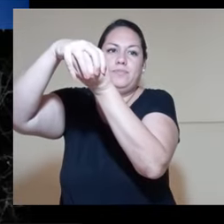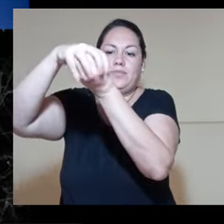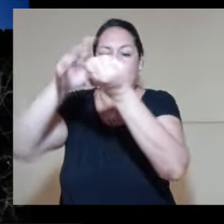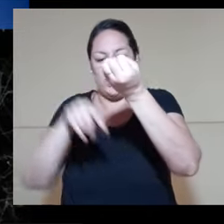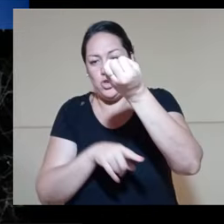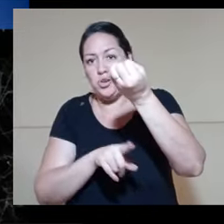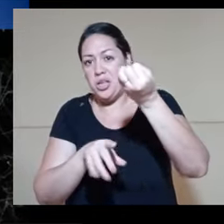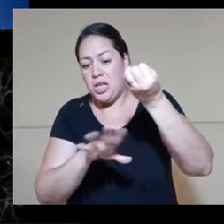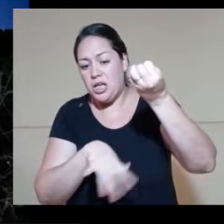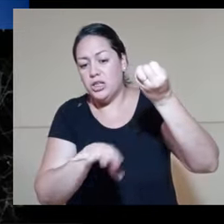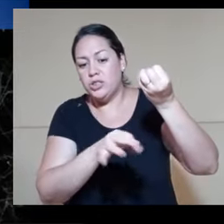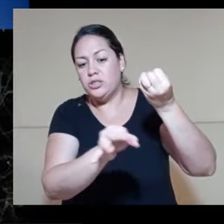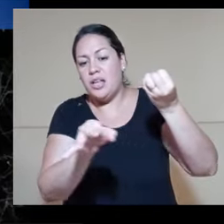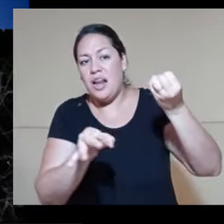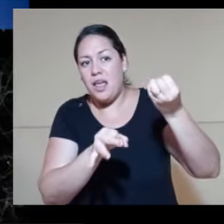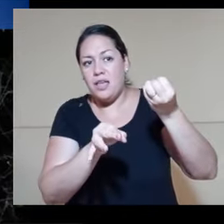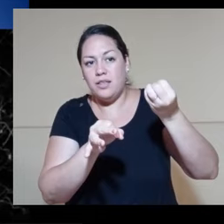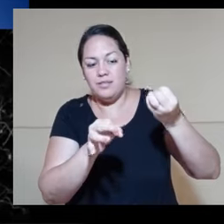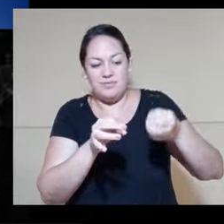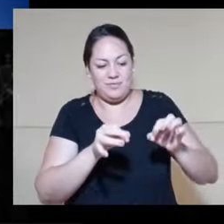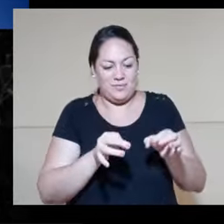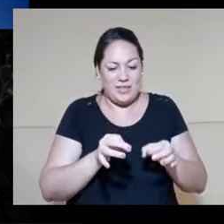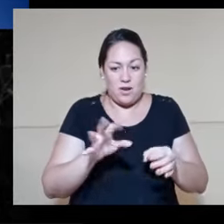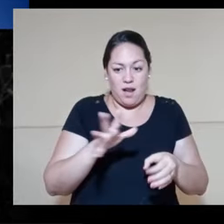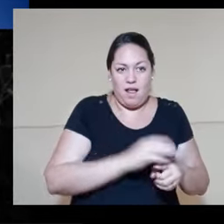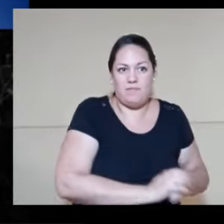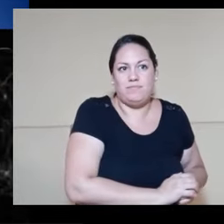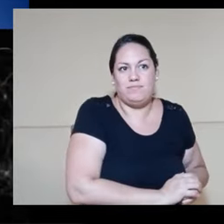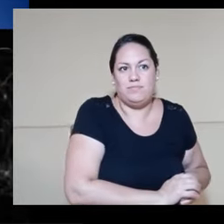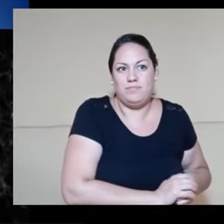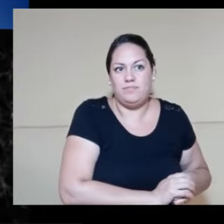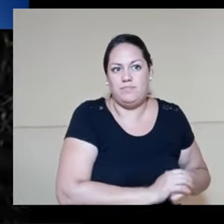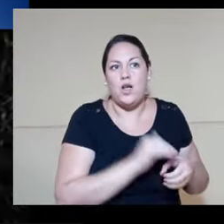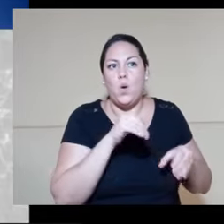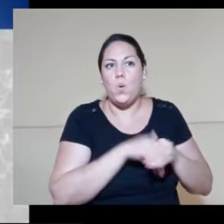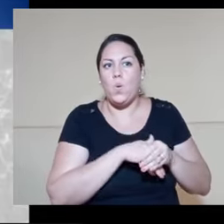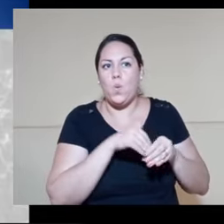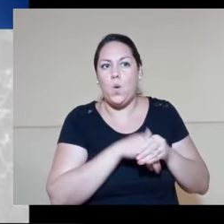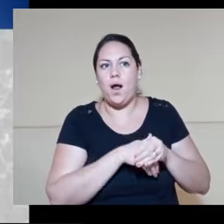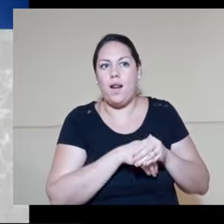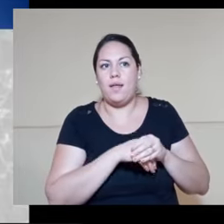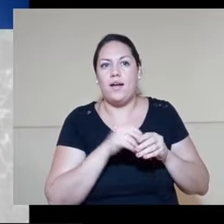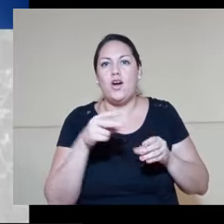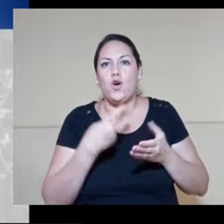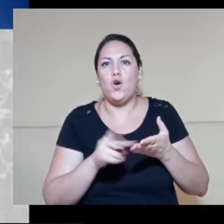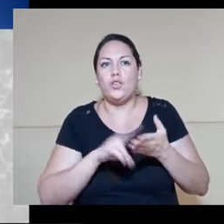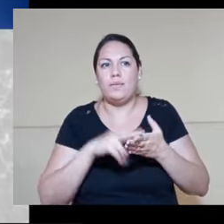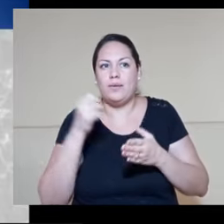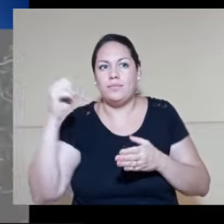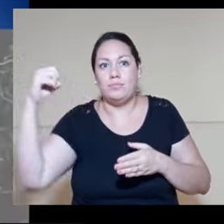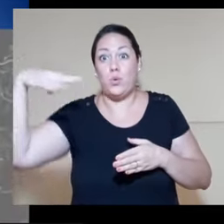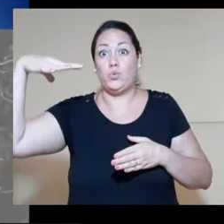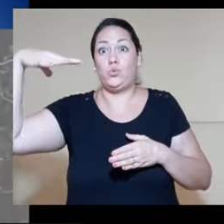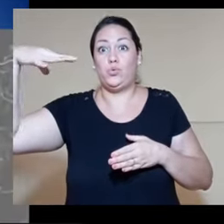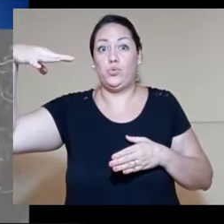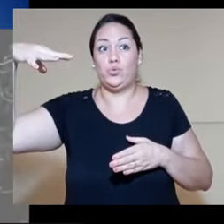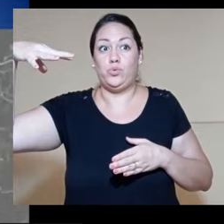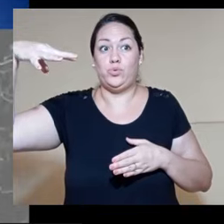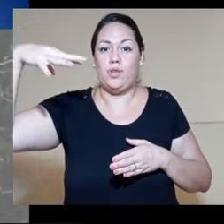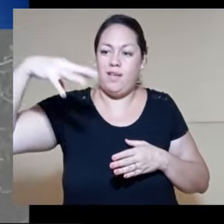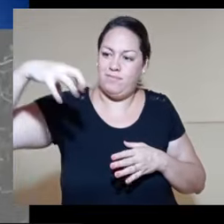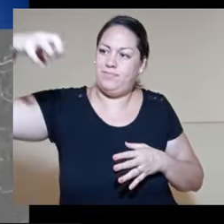los receptores y los que no son recaptados de vuelta por la célula. Fíjense. Y fíjense lo que pasa acá, cómo se